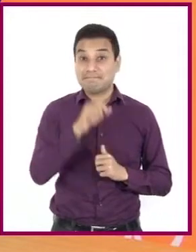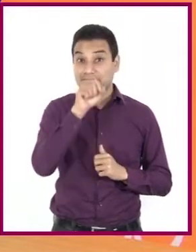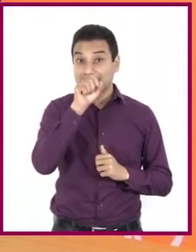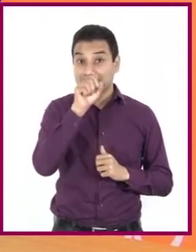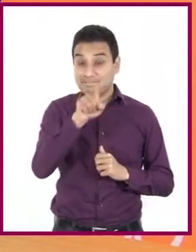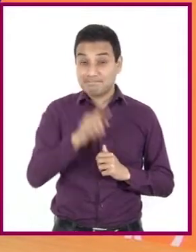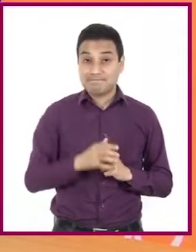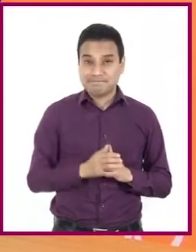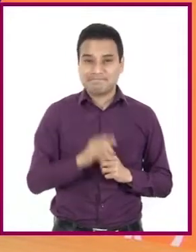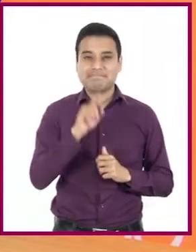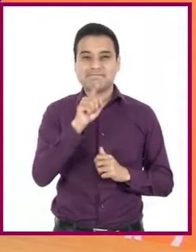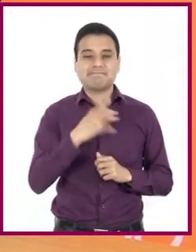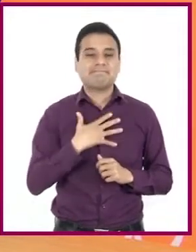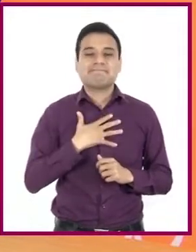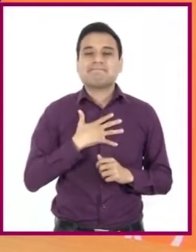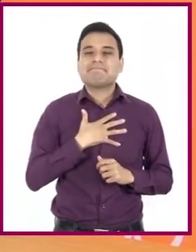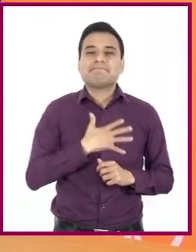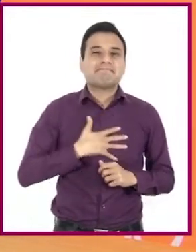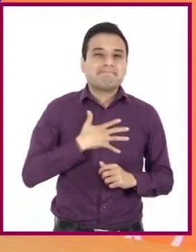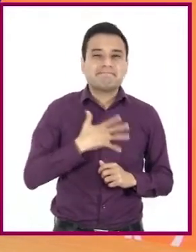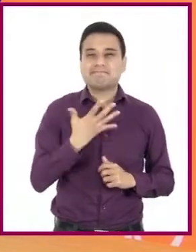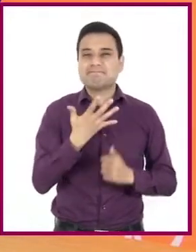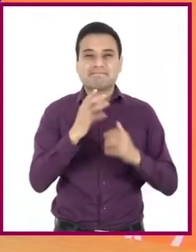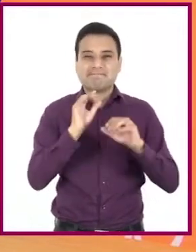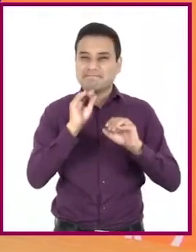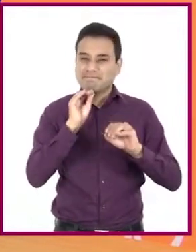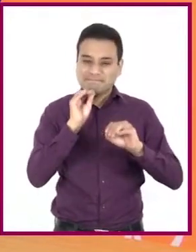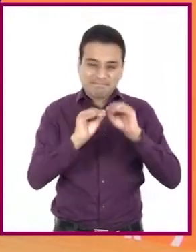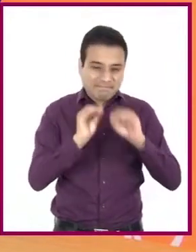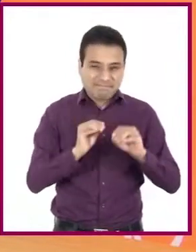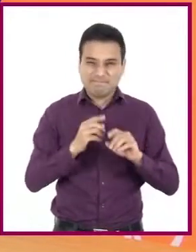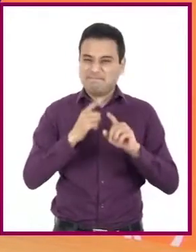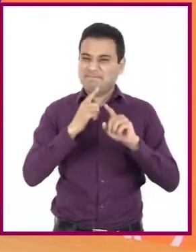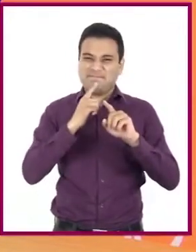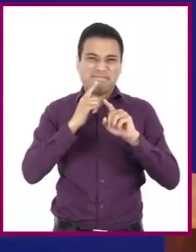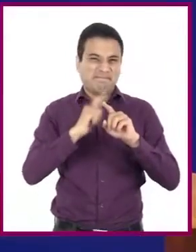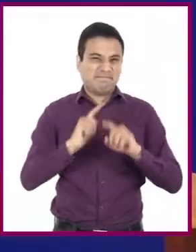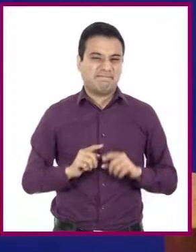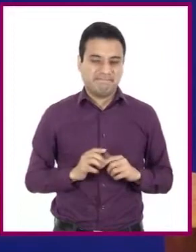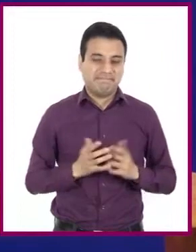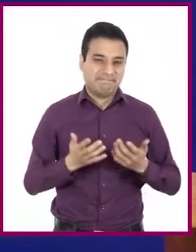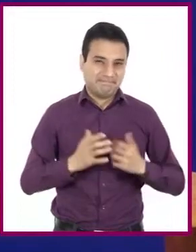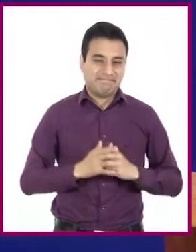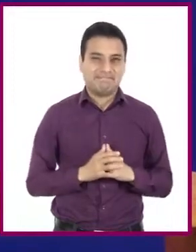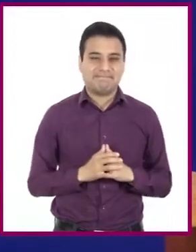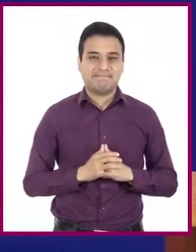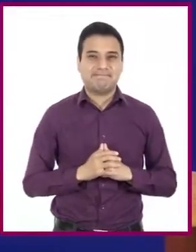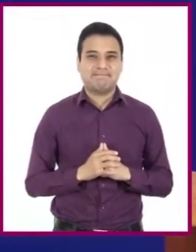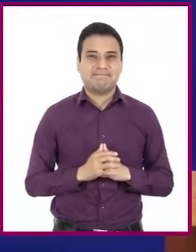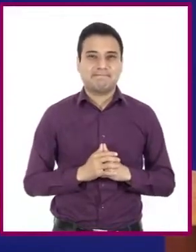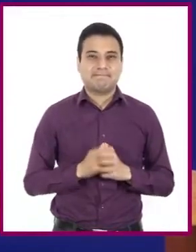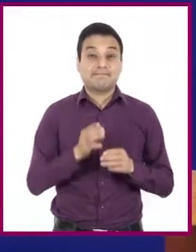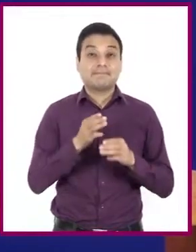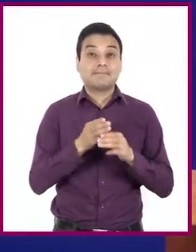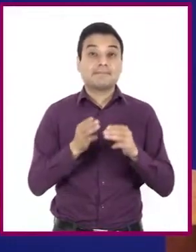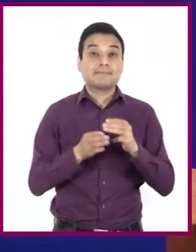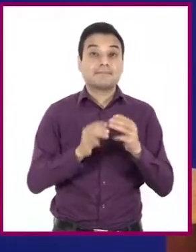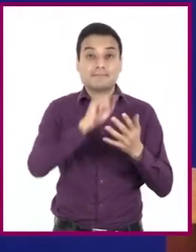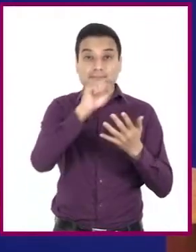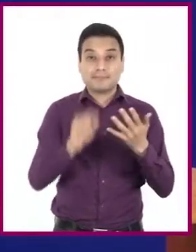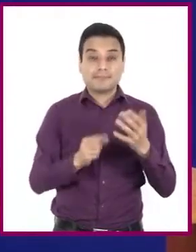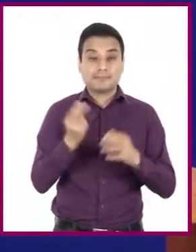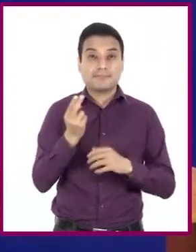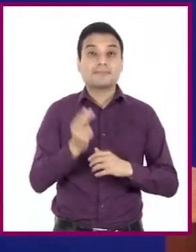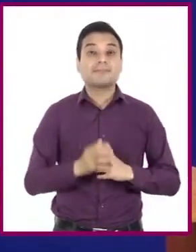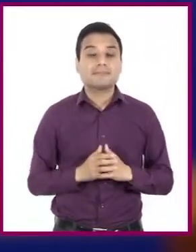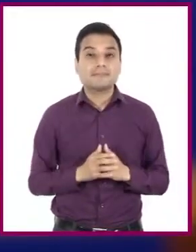las posibilidades que tenemos para realizar nuestra propia creación. Los materiales que van a necesitar para